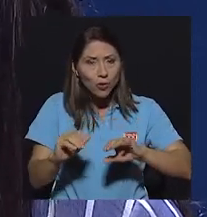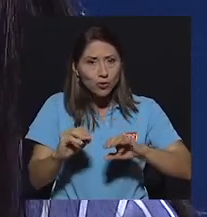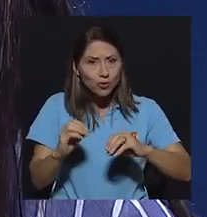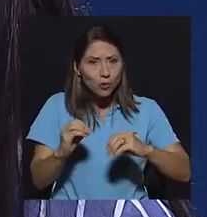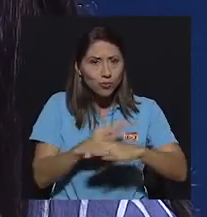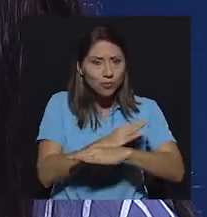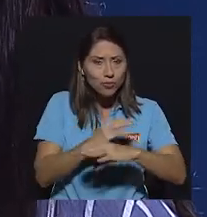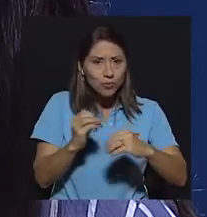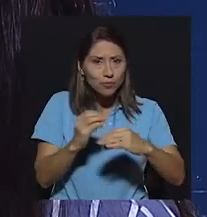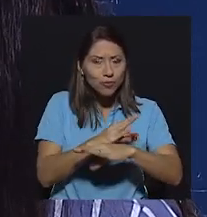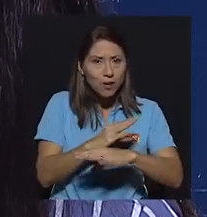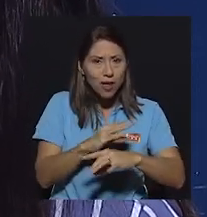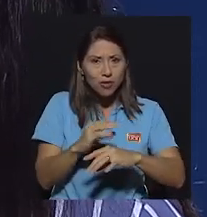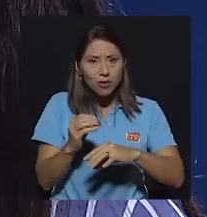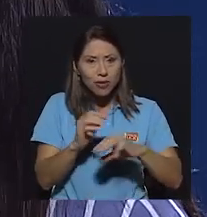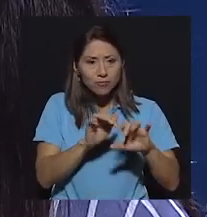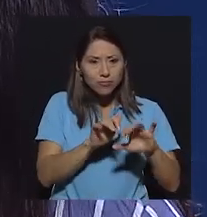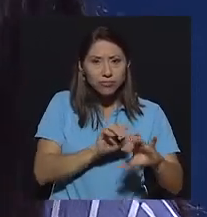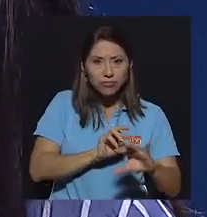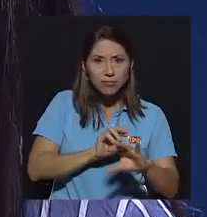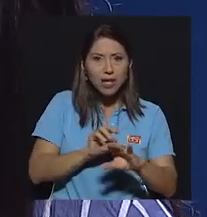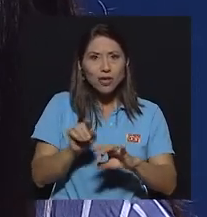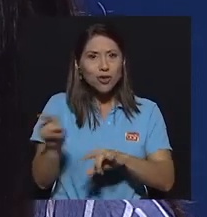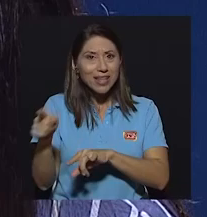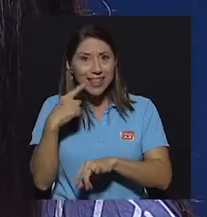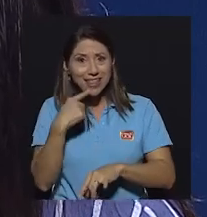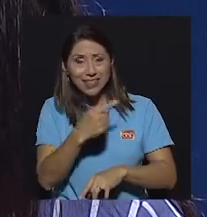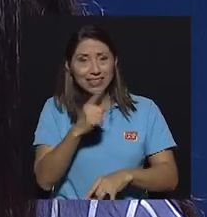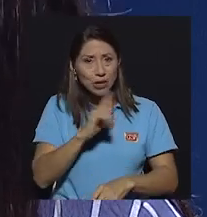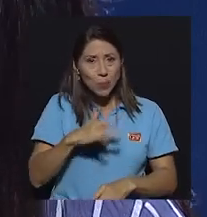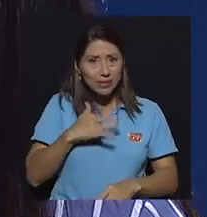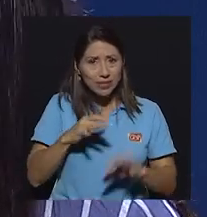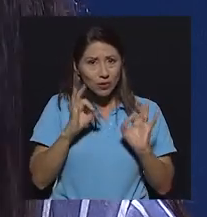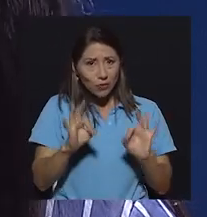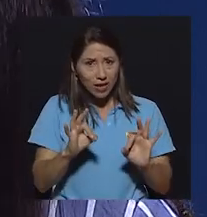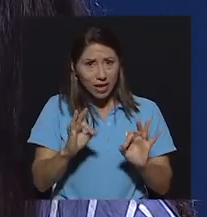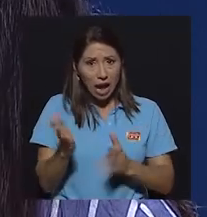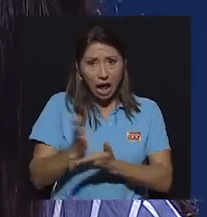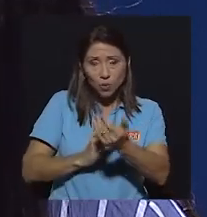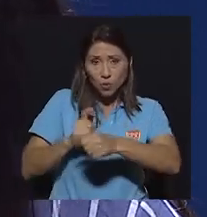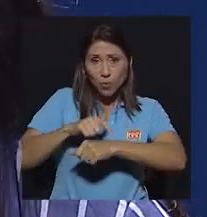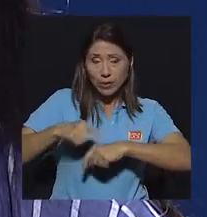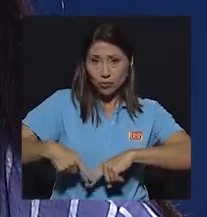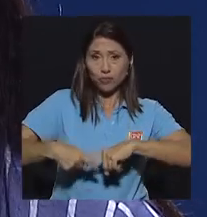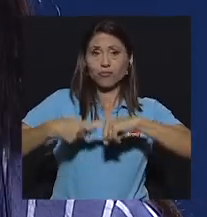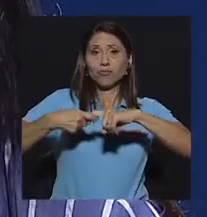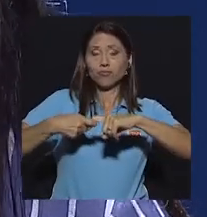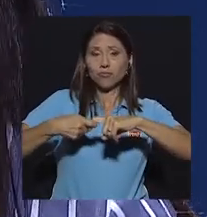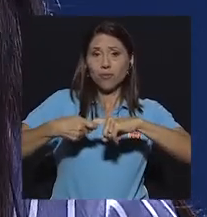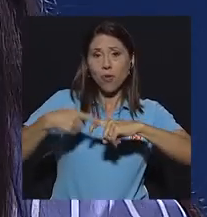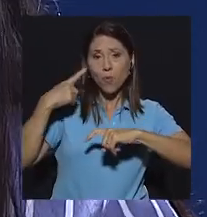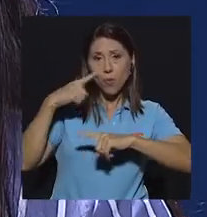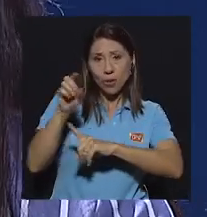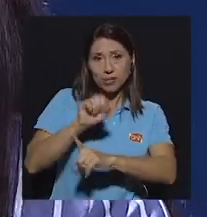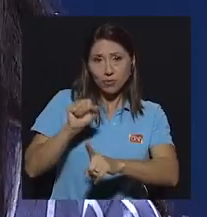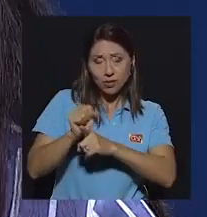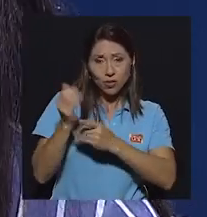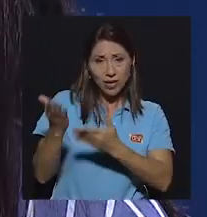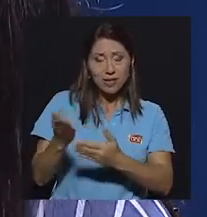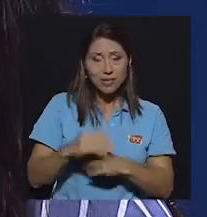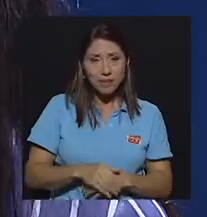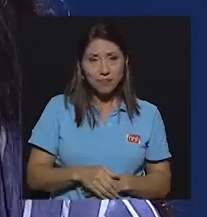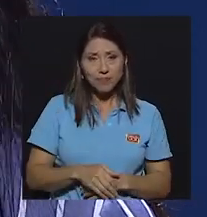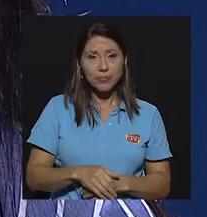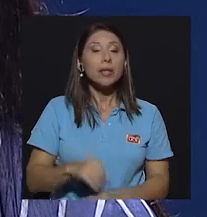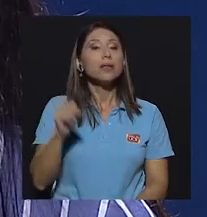planes en un tipo de documental como este realmente es imposible. Yo inicié creyendo que tenía una estructura